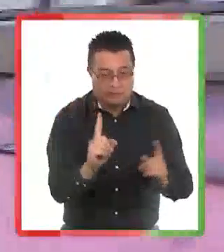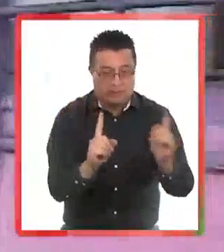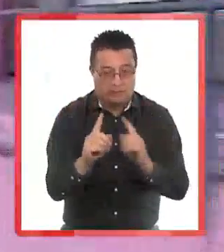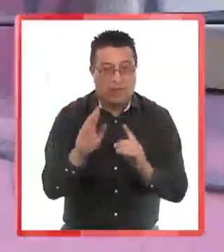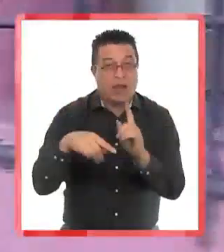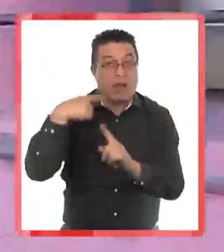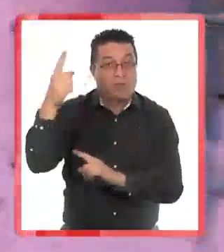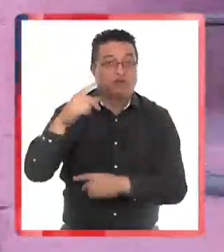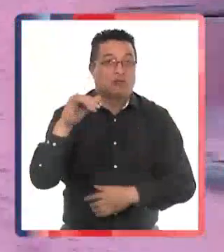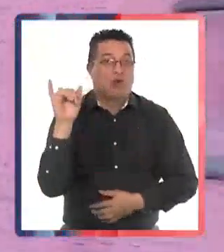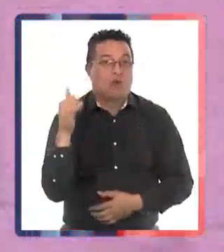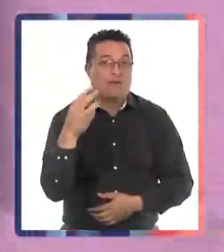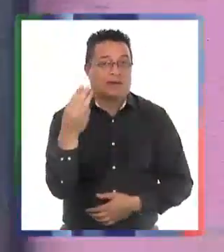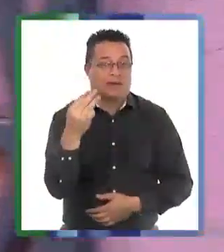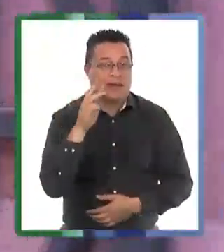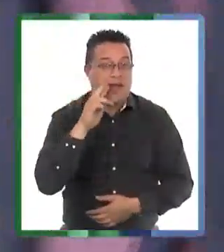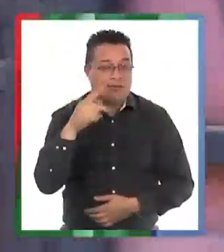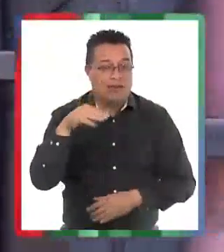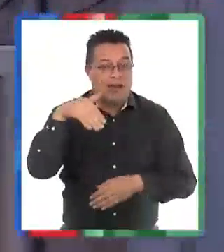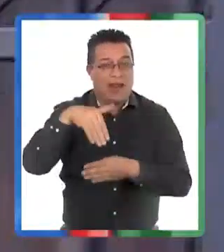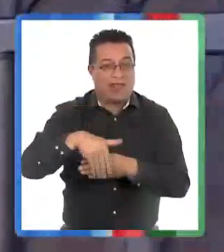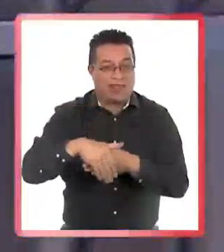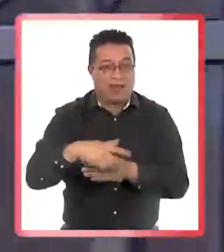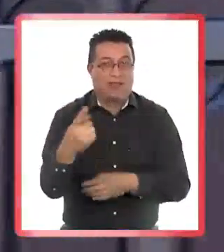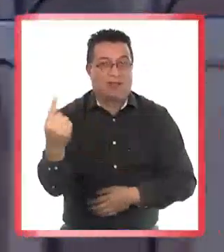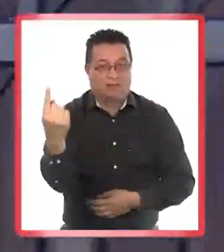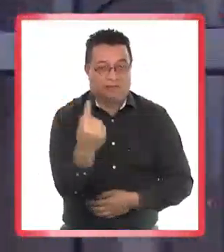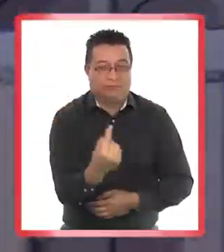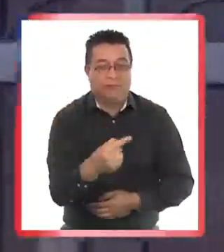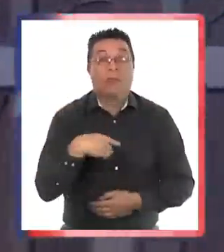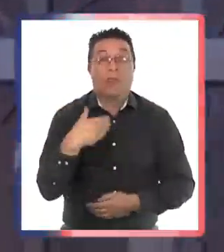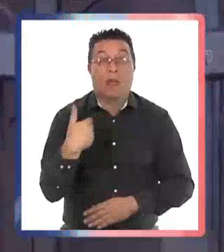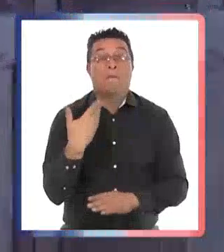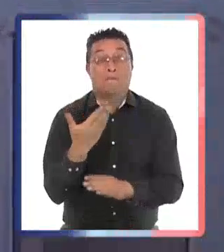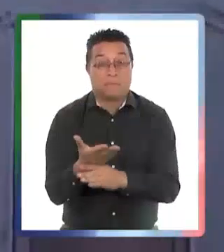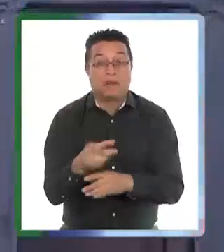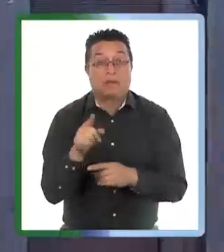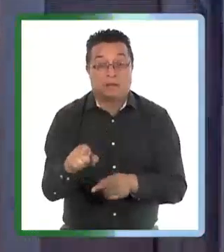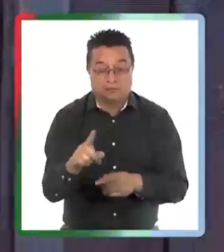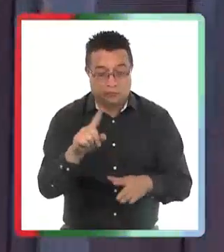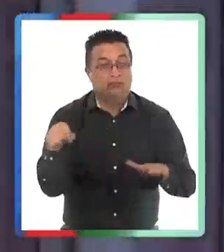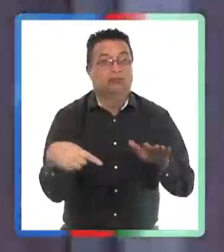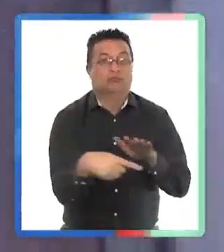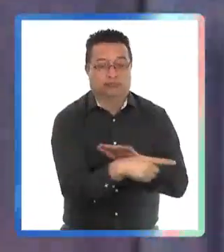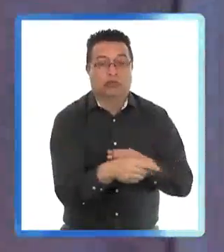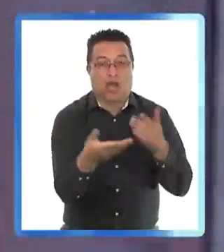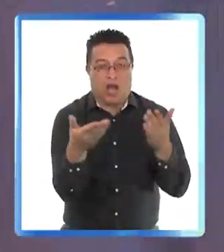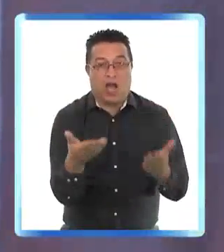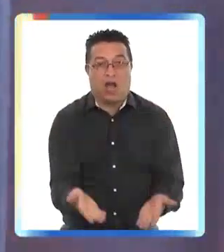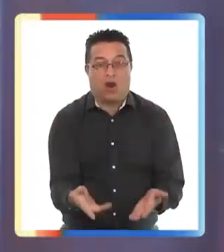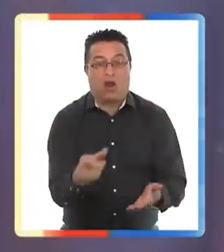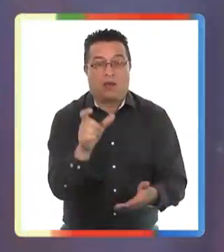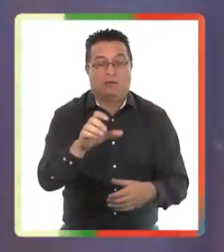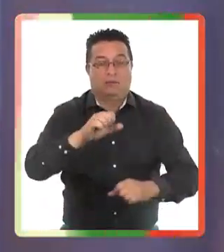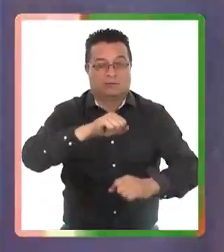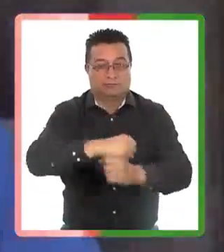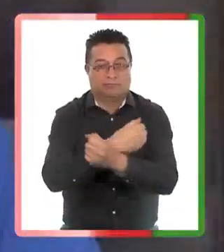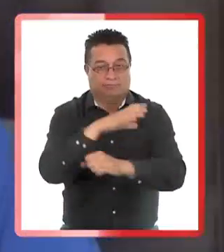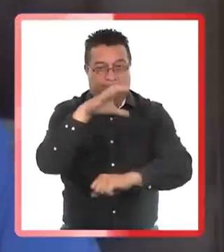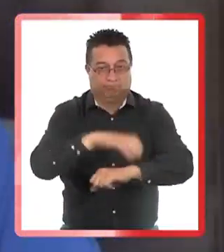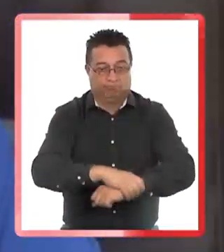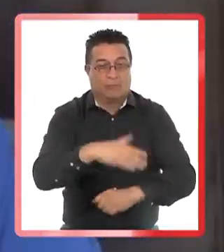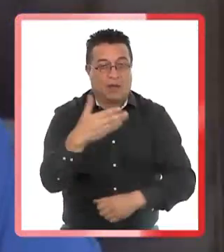de detención y postergar la formalización hasta el próximo jueves 13 de abril por la tarde. Y entonces se va a dar orden de